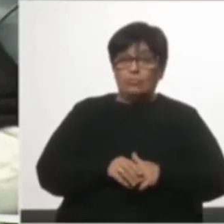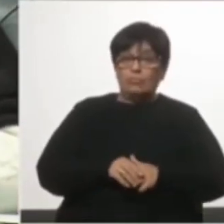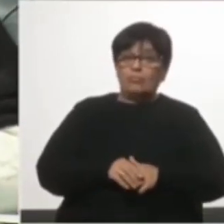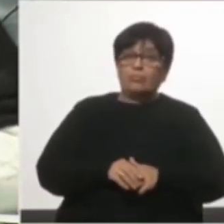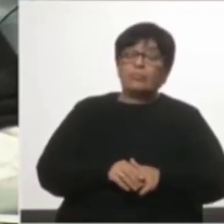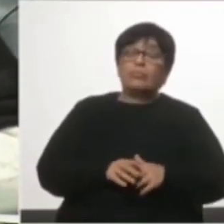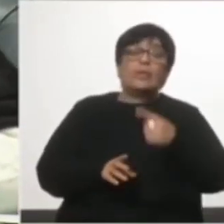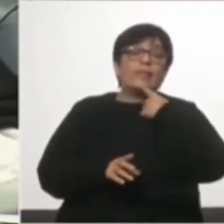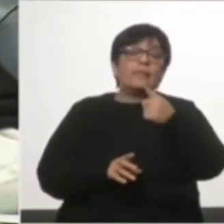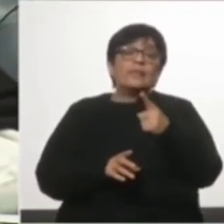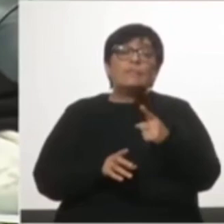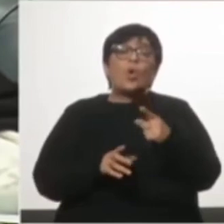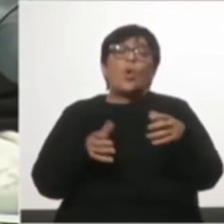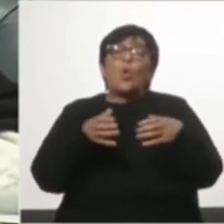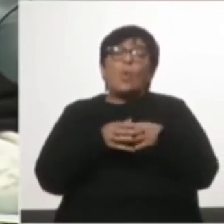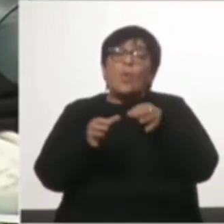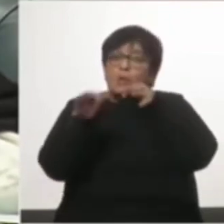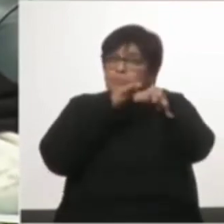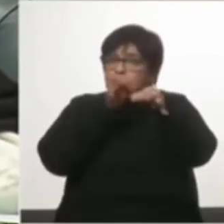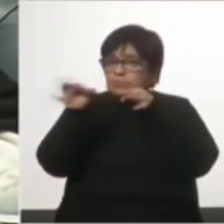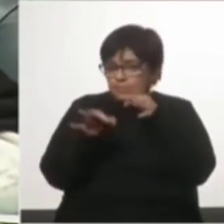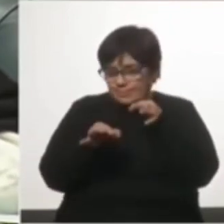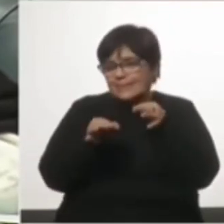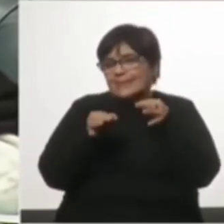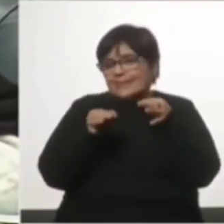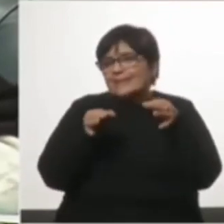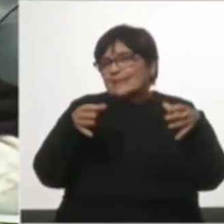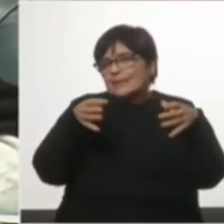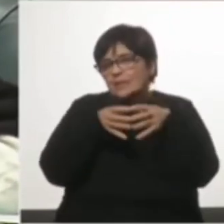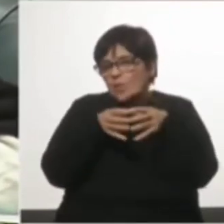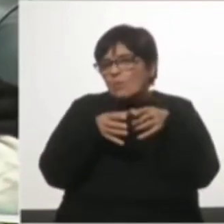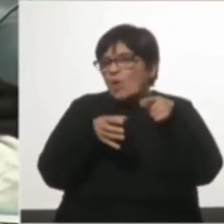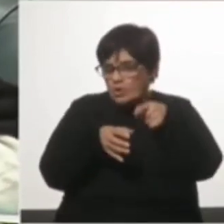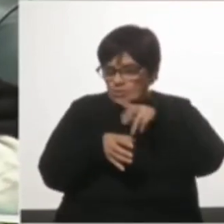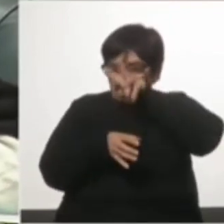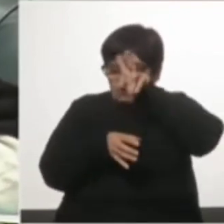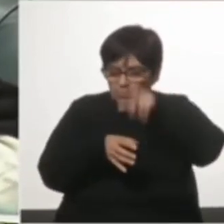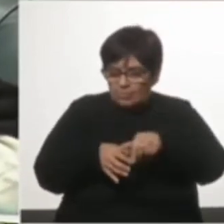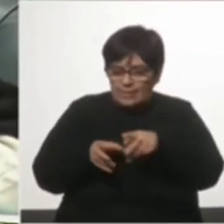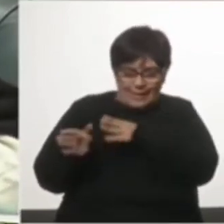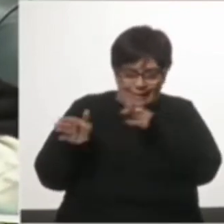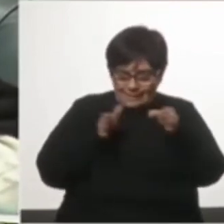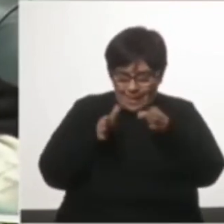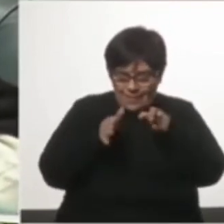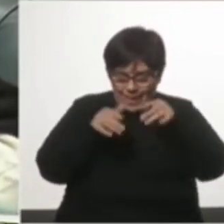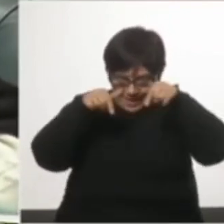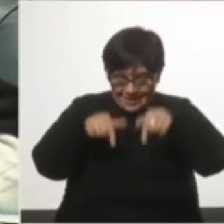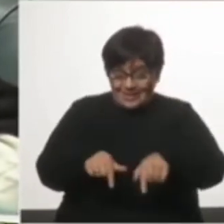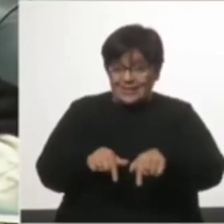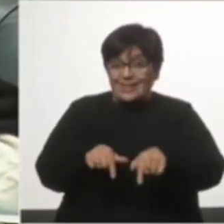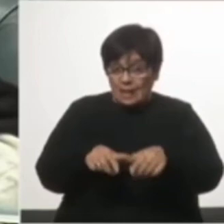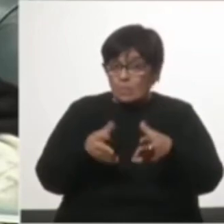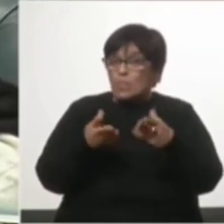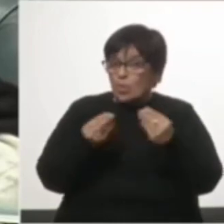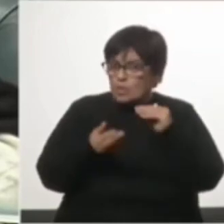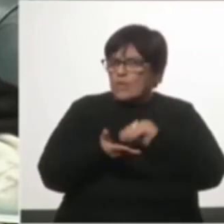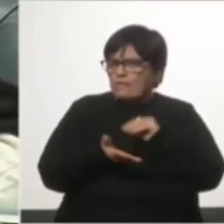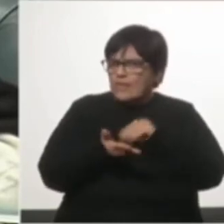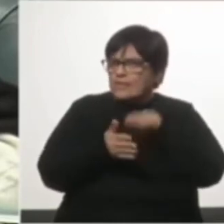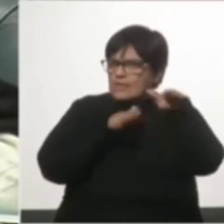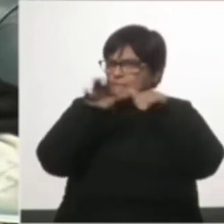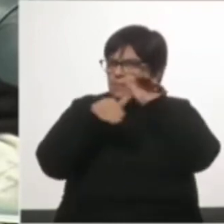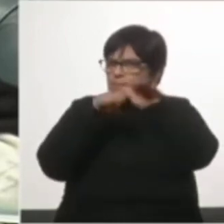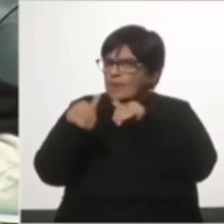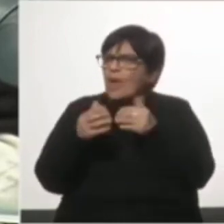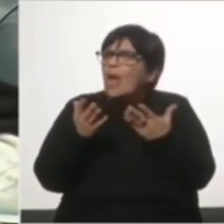Y mencionamos al GACH, que sin duda es el gran acierto de esta etapa, y muchas veces hemos visto